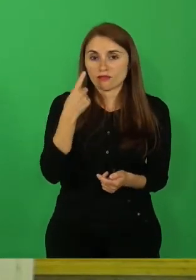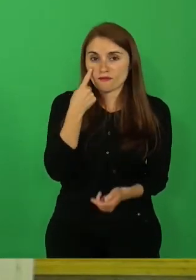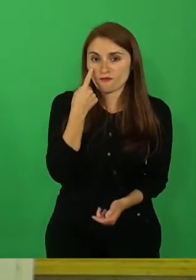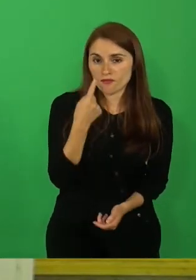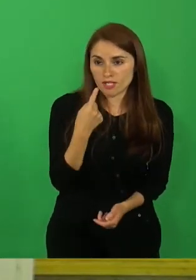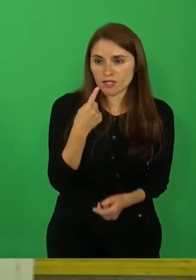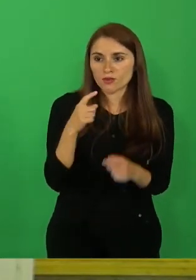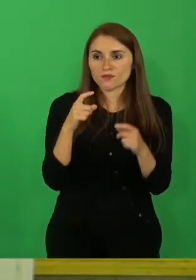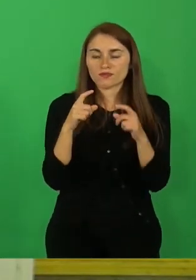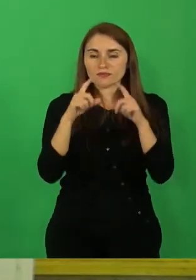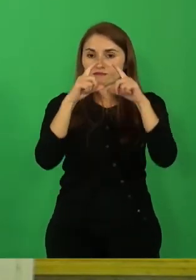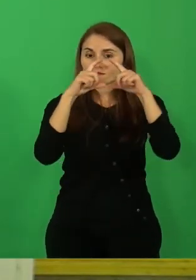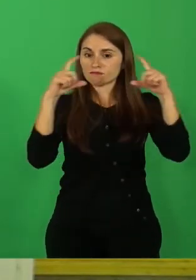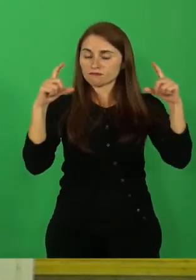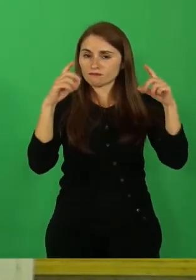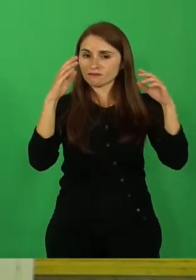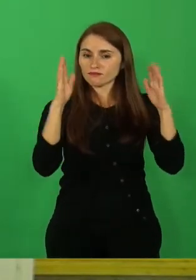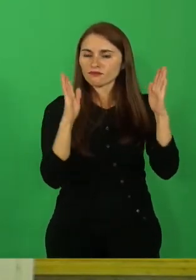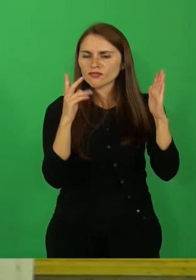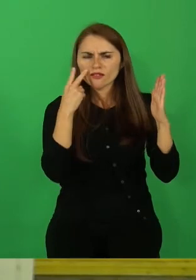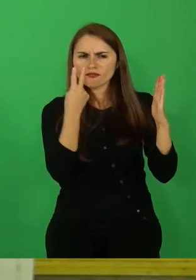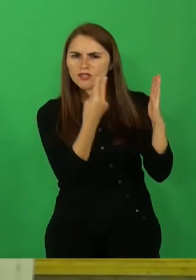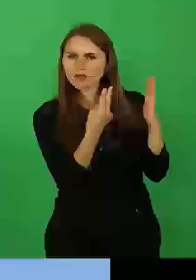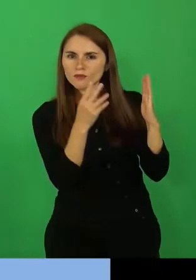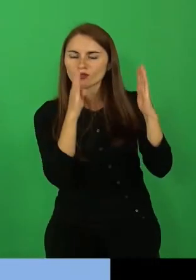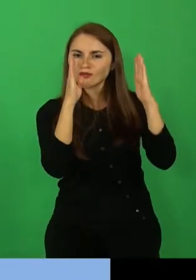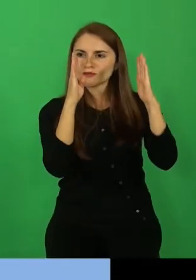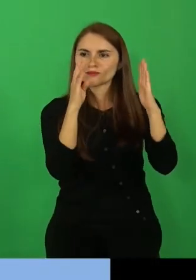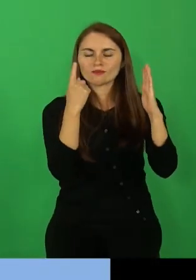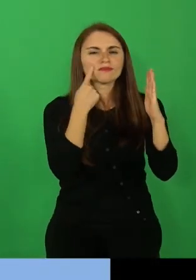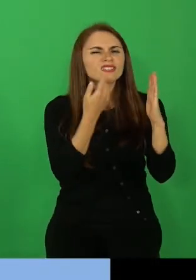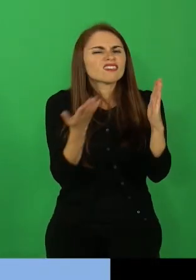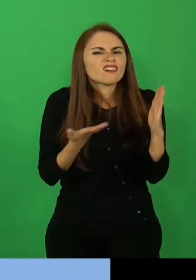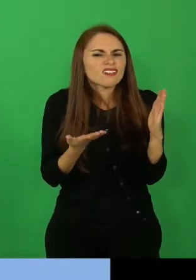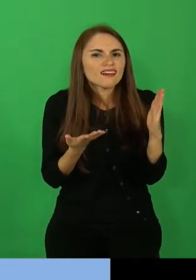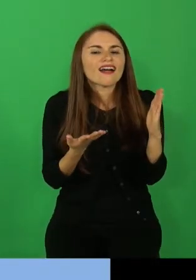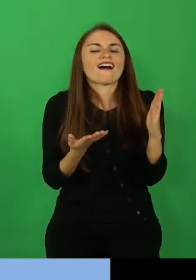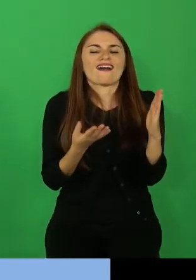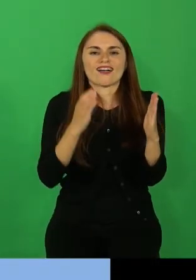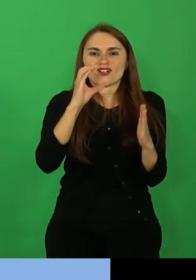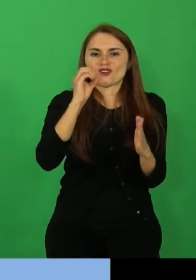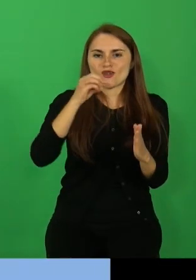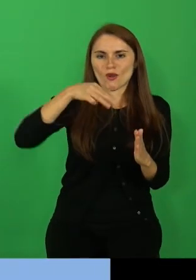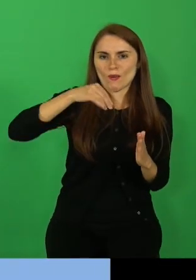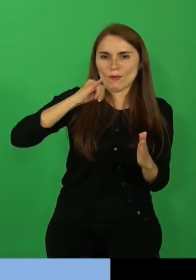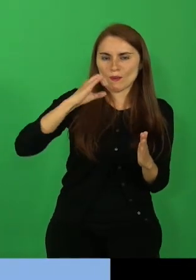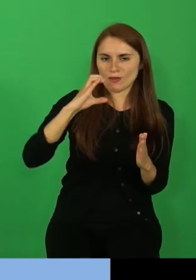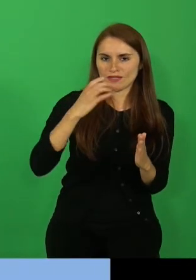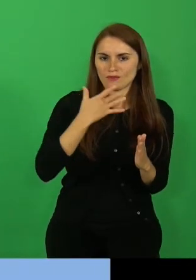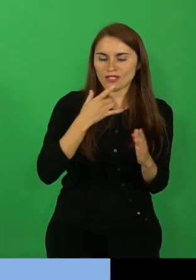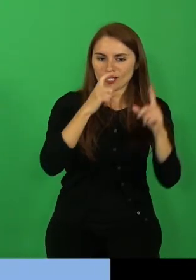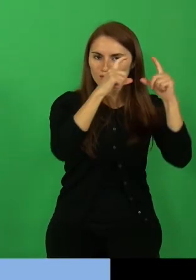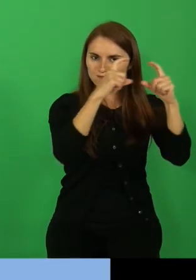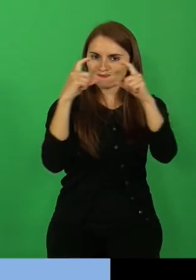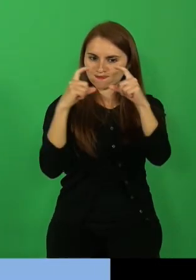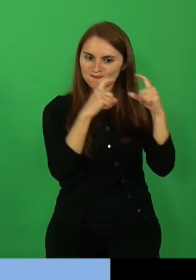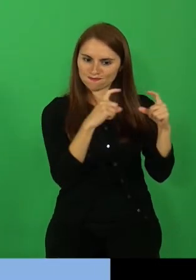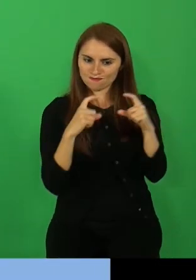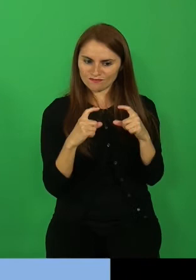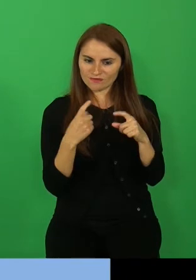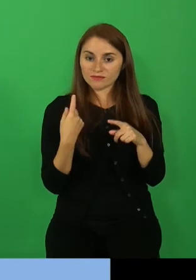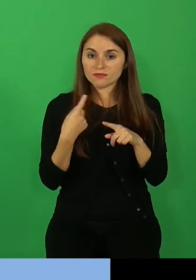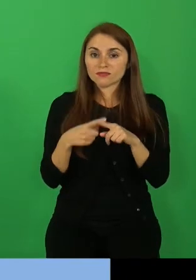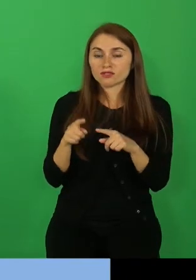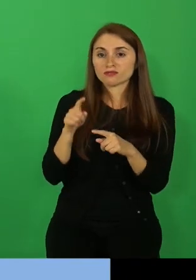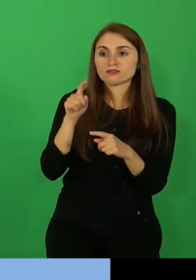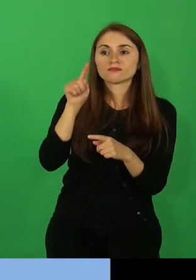este texto por su estructura, inmediatamente reconozco que es un cómics. El siguiente, Las aventuras de Barba